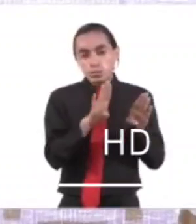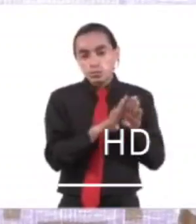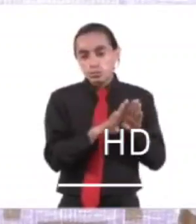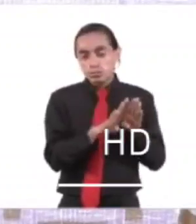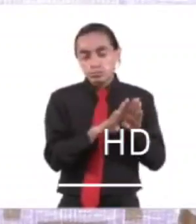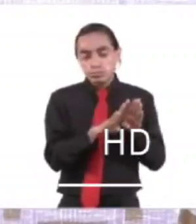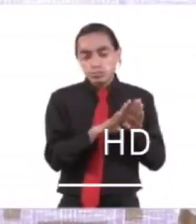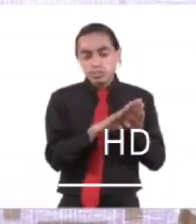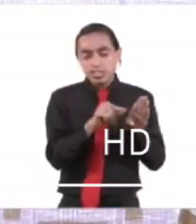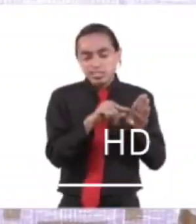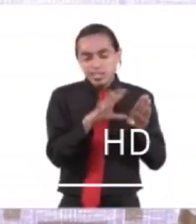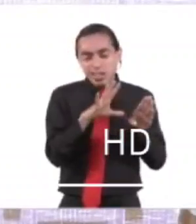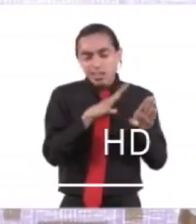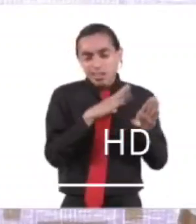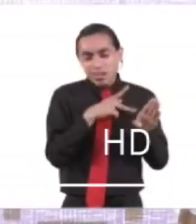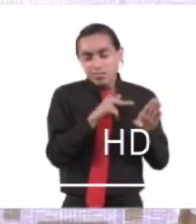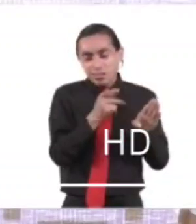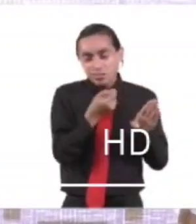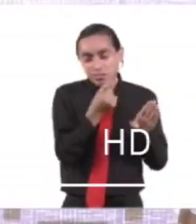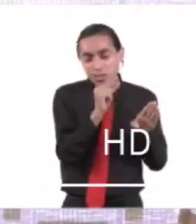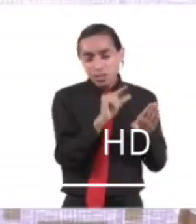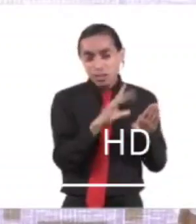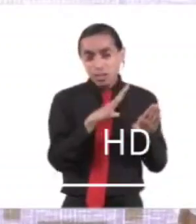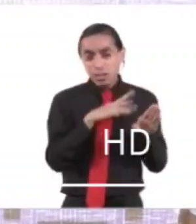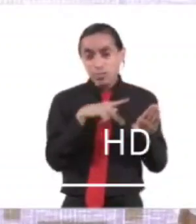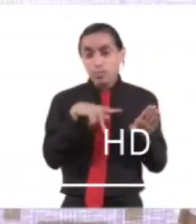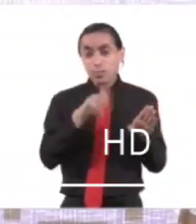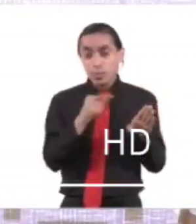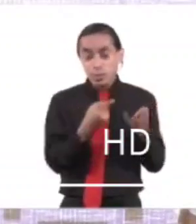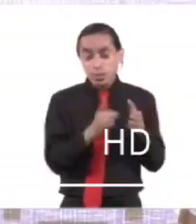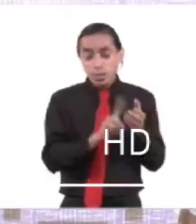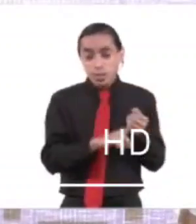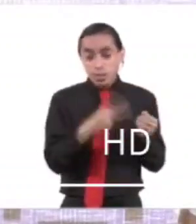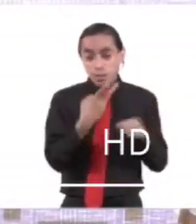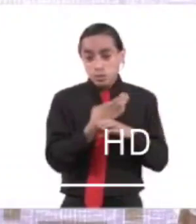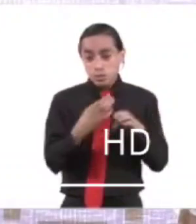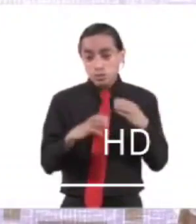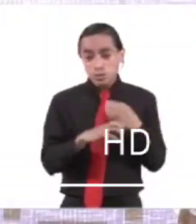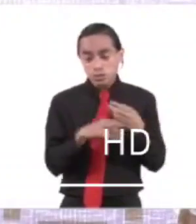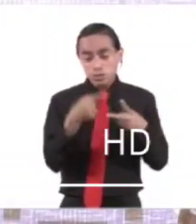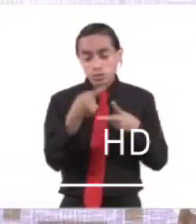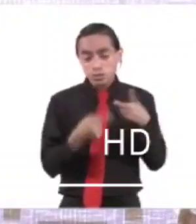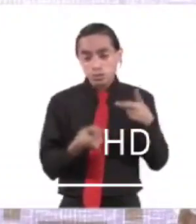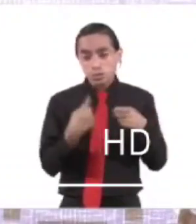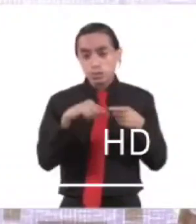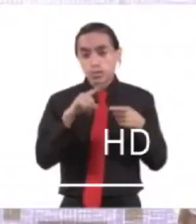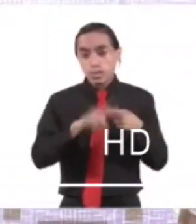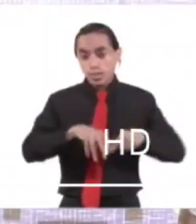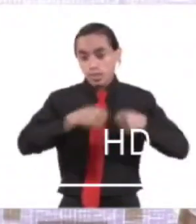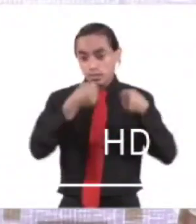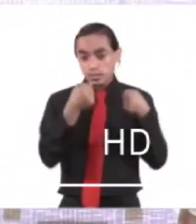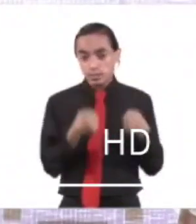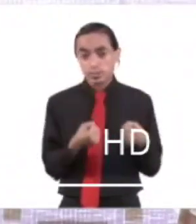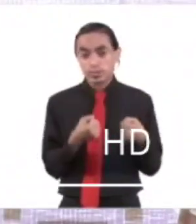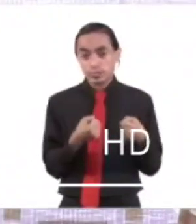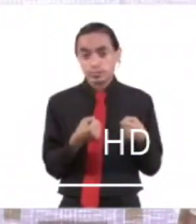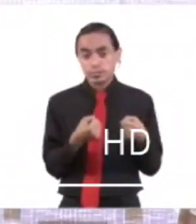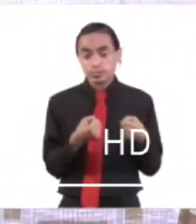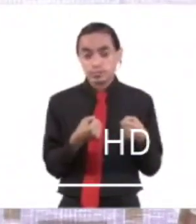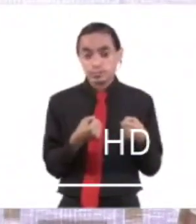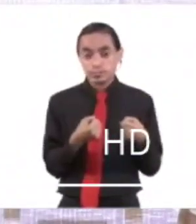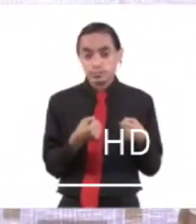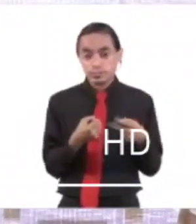tantos y se hablaba mucho de dos cosas. En ciertos ámbitos, de seguridad